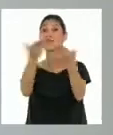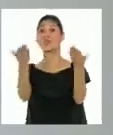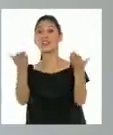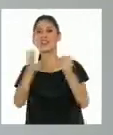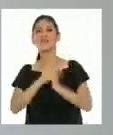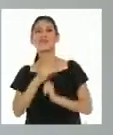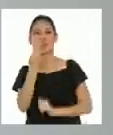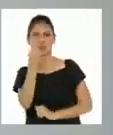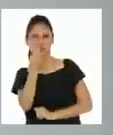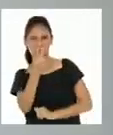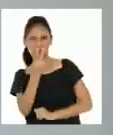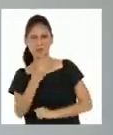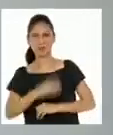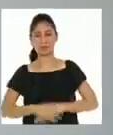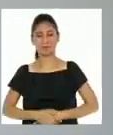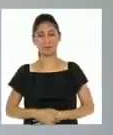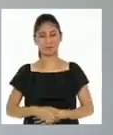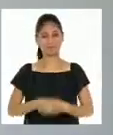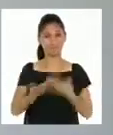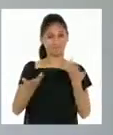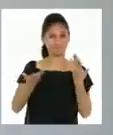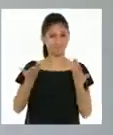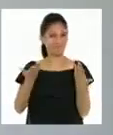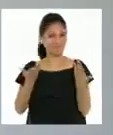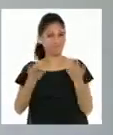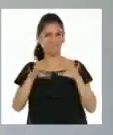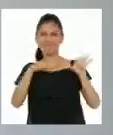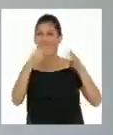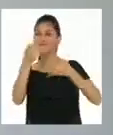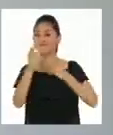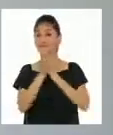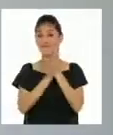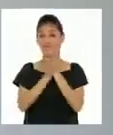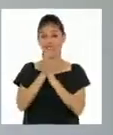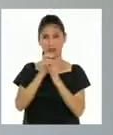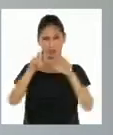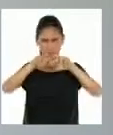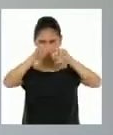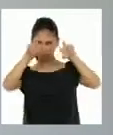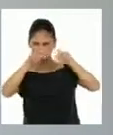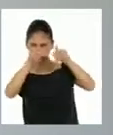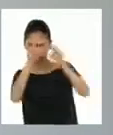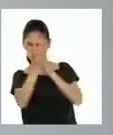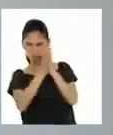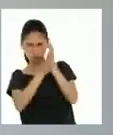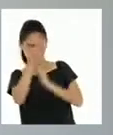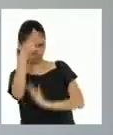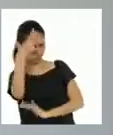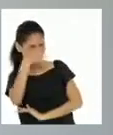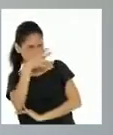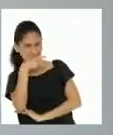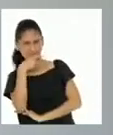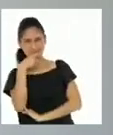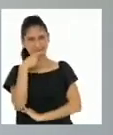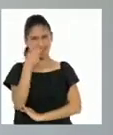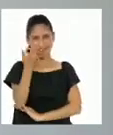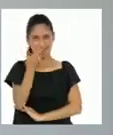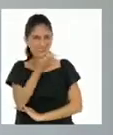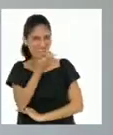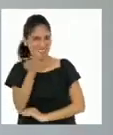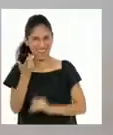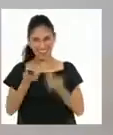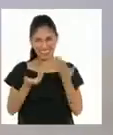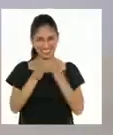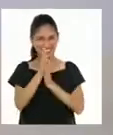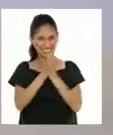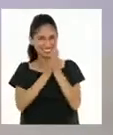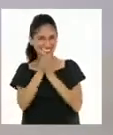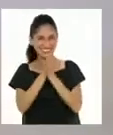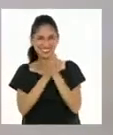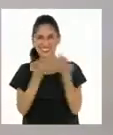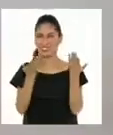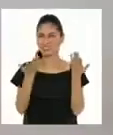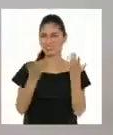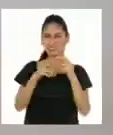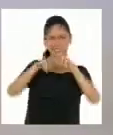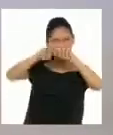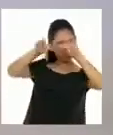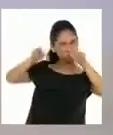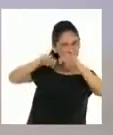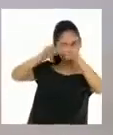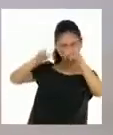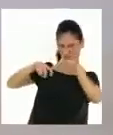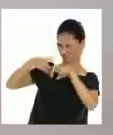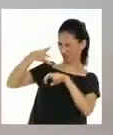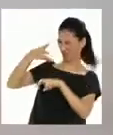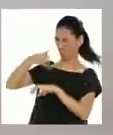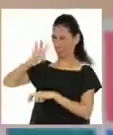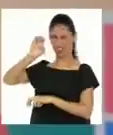del espacio? Ay, podemos hacer un estudio empleando investigación estadística. ¿Investigación